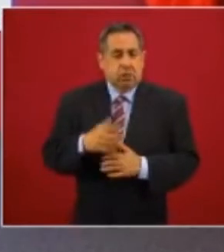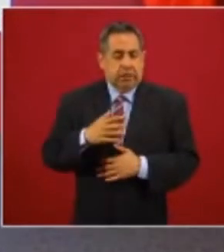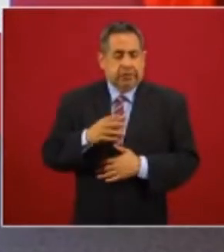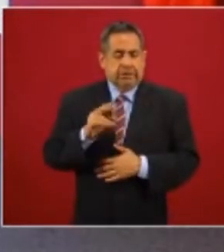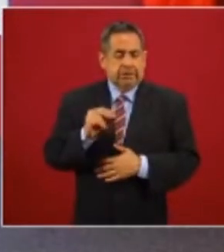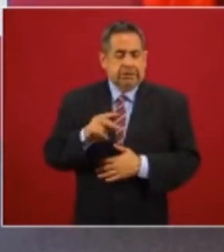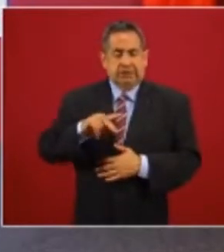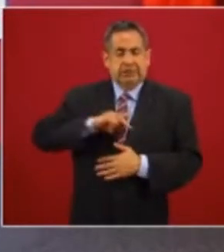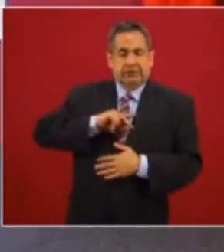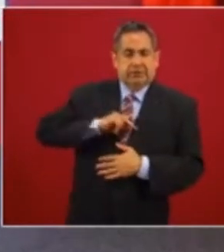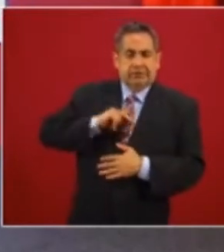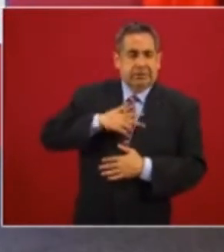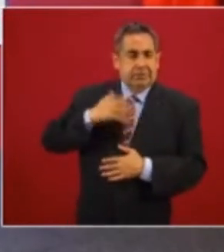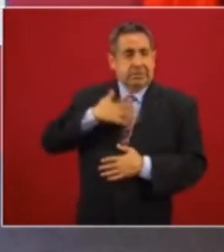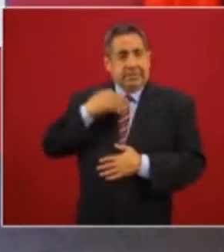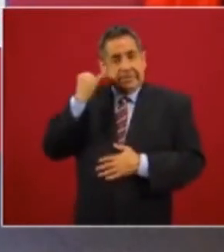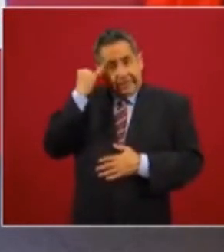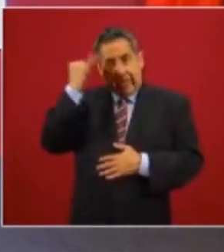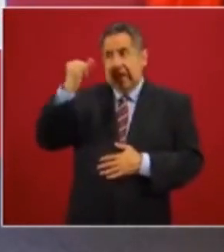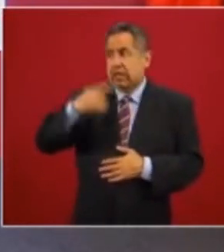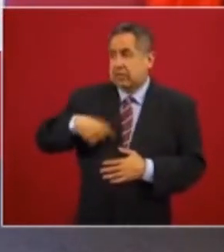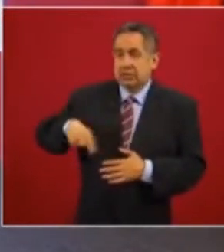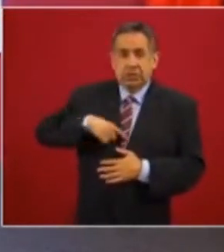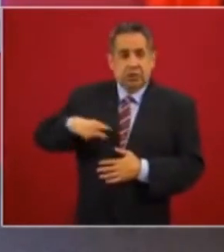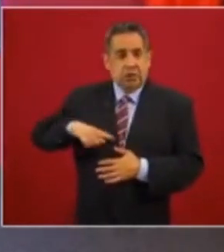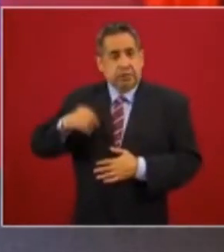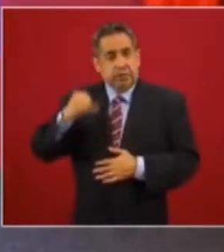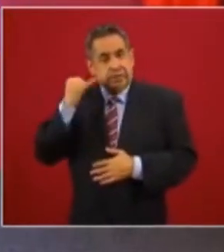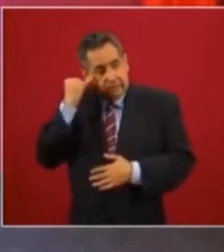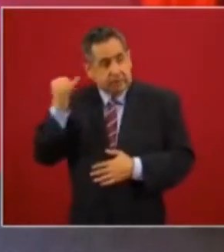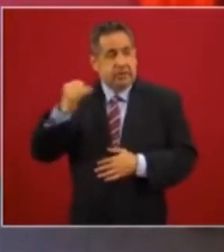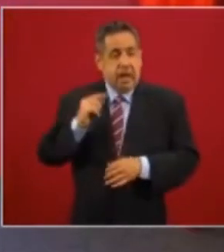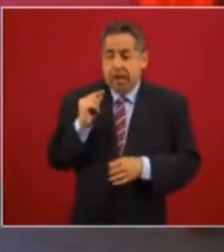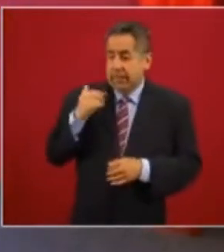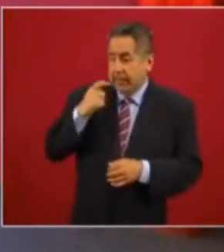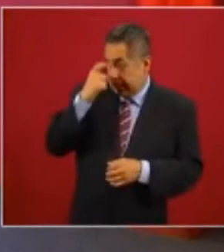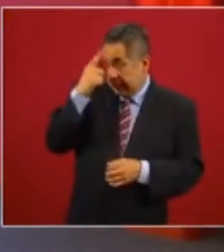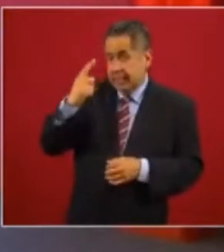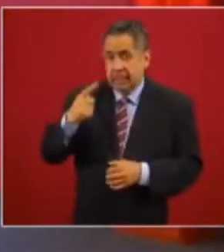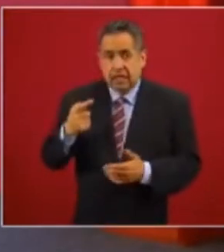nuestro, no es un asunto que surgió ahora.